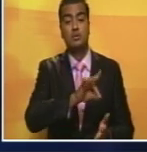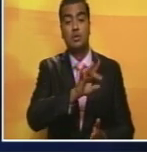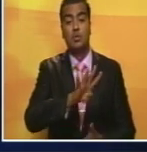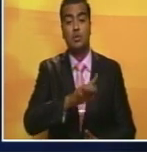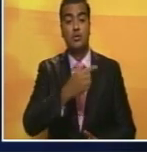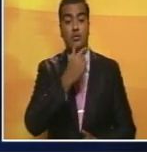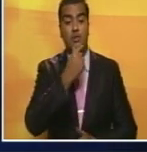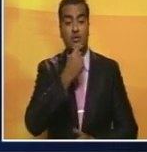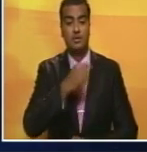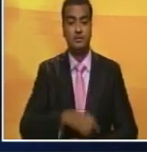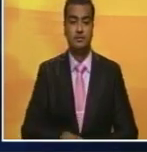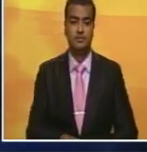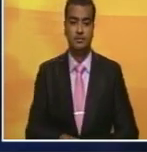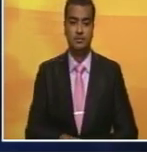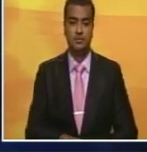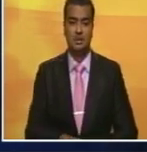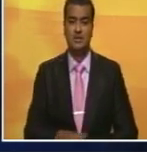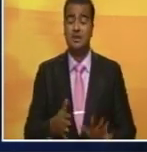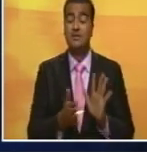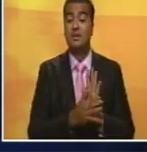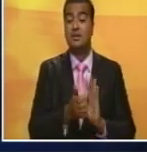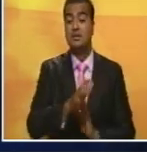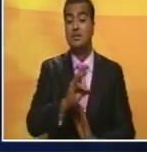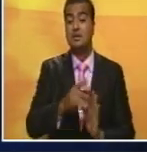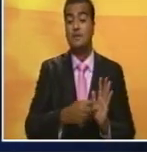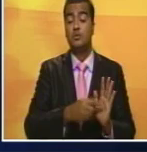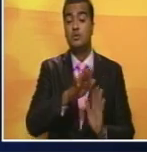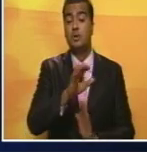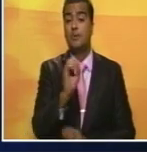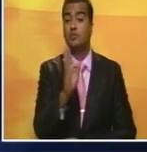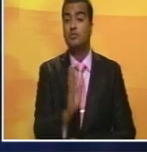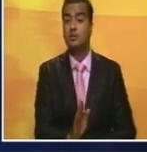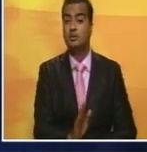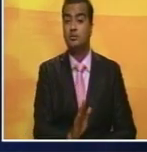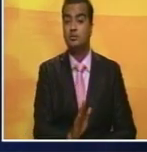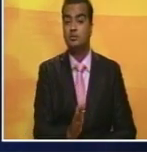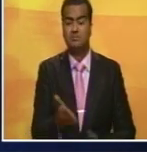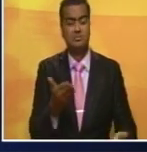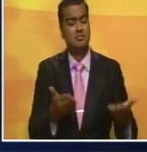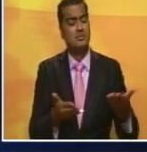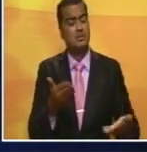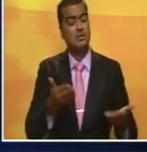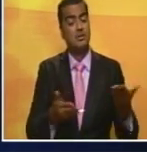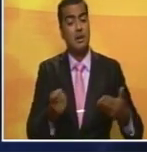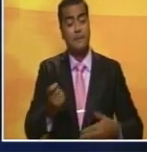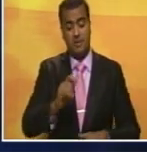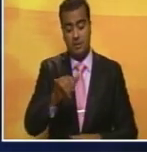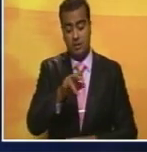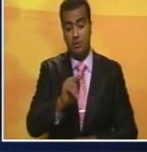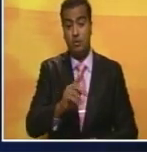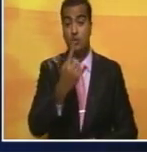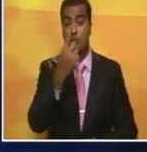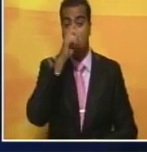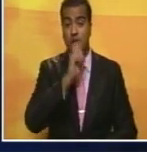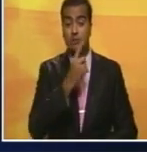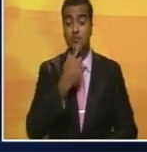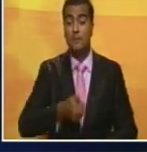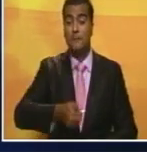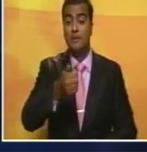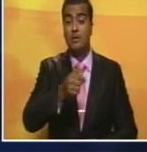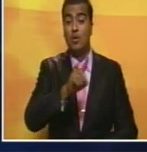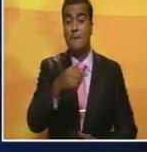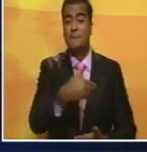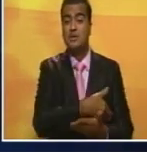304.932,84 bolívares, lo que equivale al 17.5% respecto al mes de junio, mientras que en un año el aumento fue